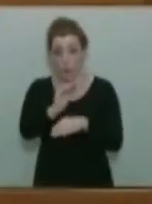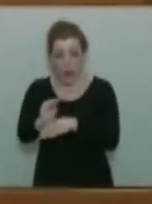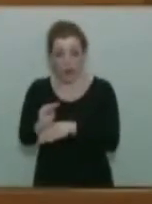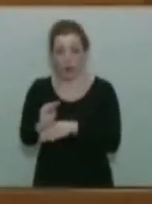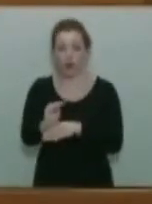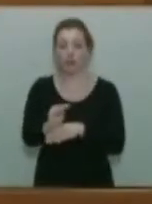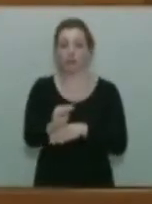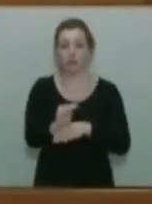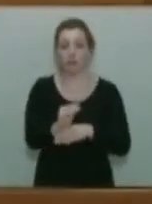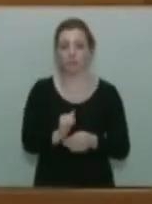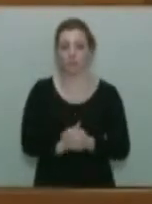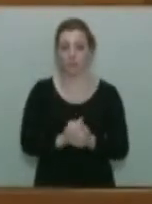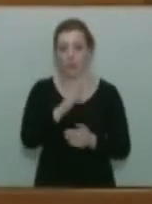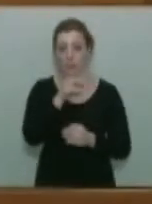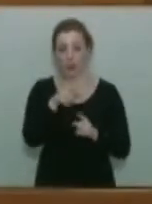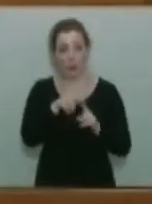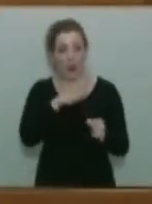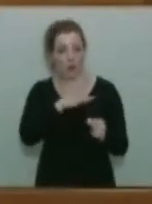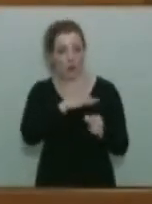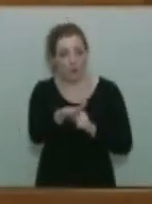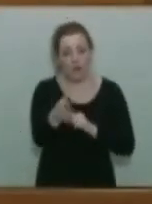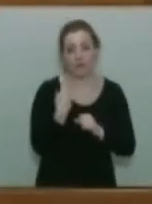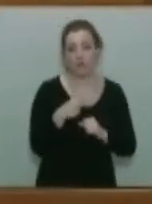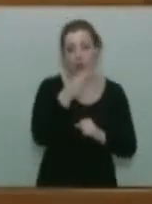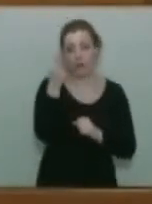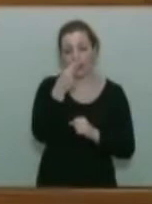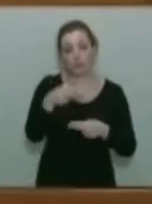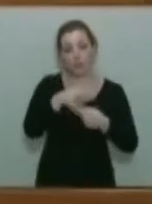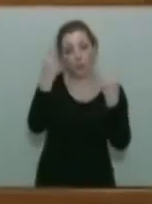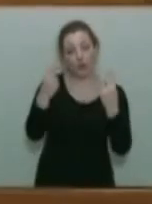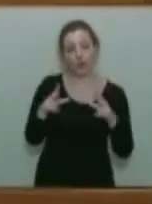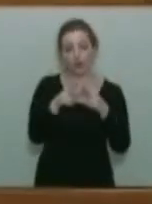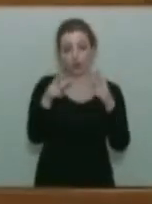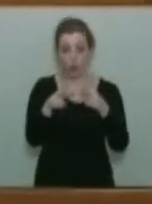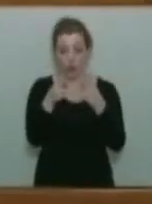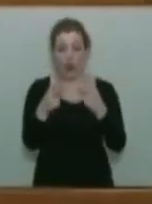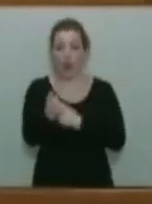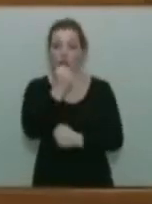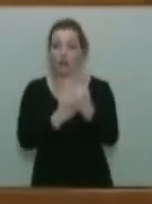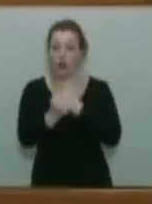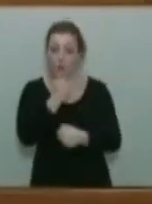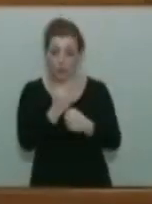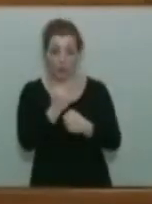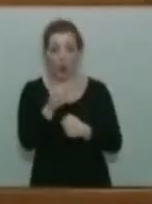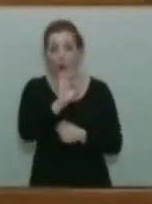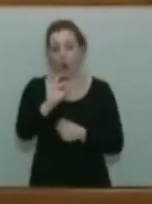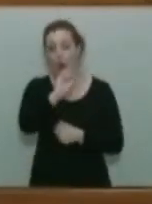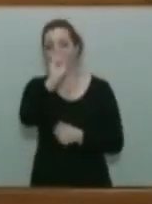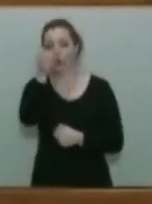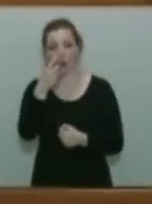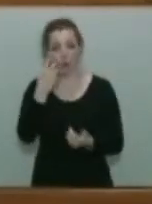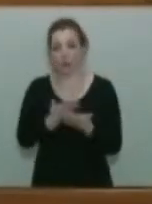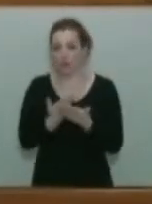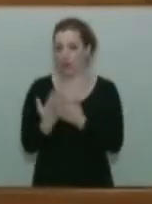a cubrir razones de interés público, social, económico, humanitario u otras debidamente justificadas que dificulten